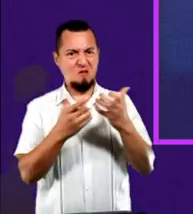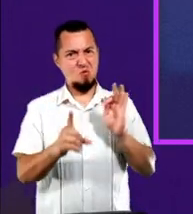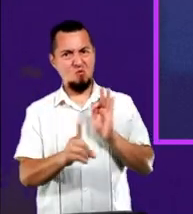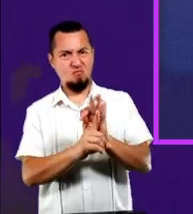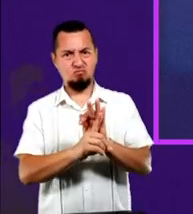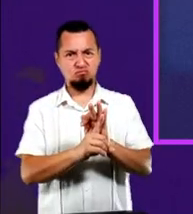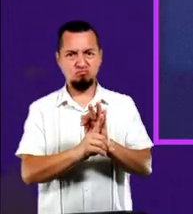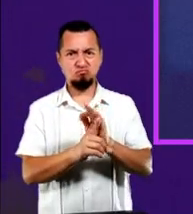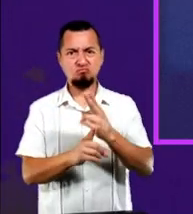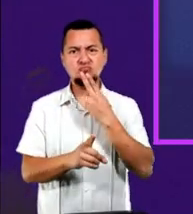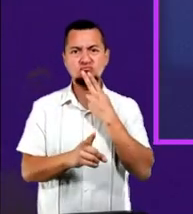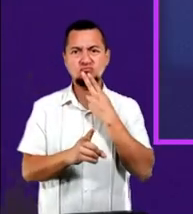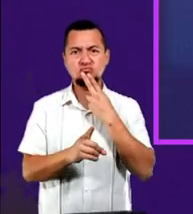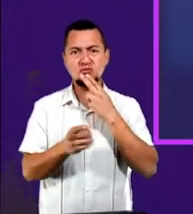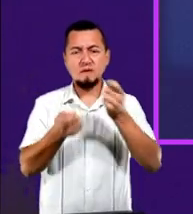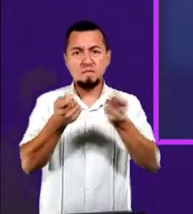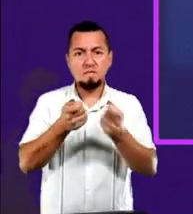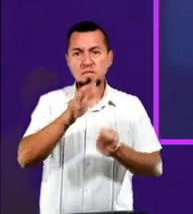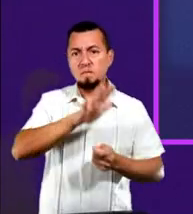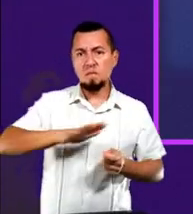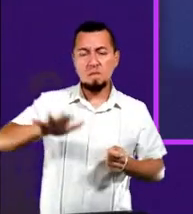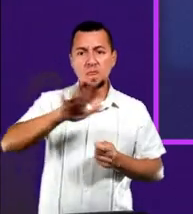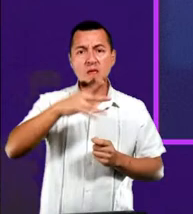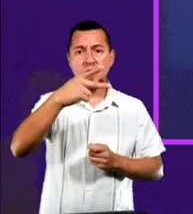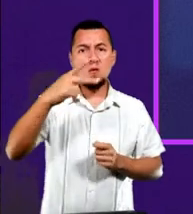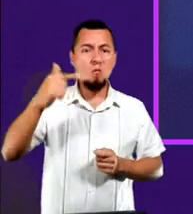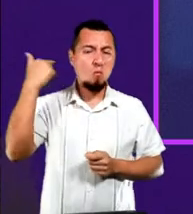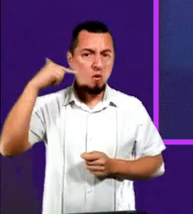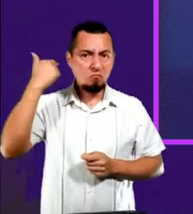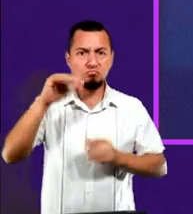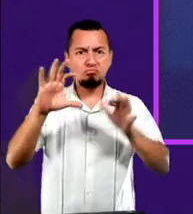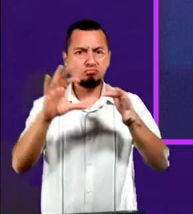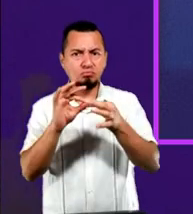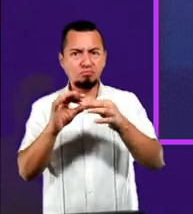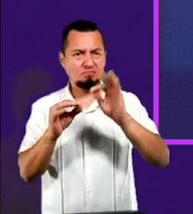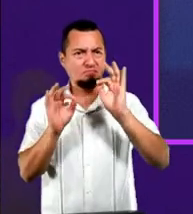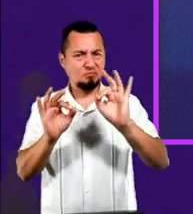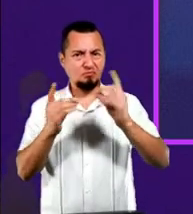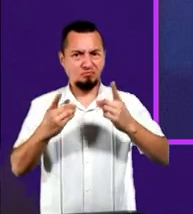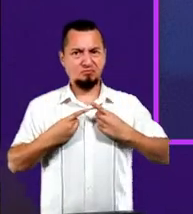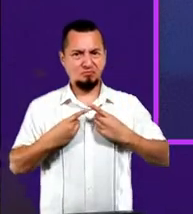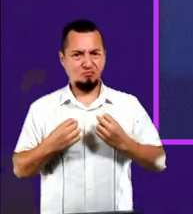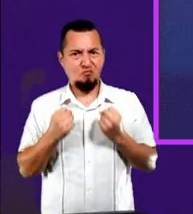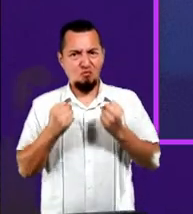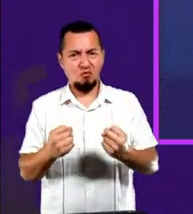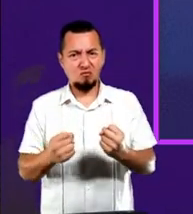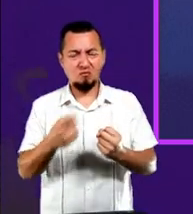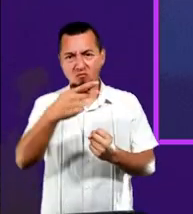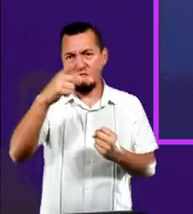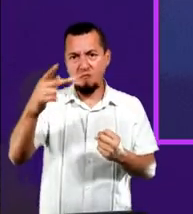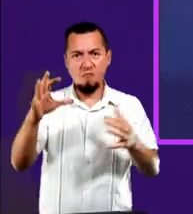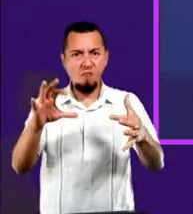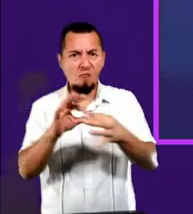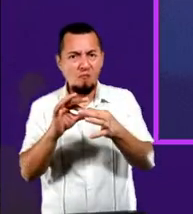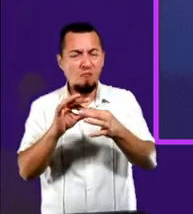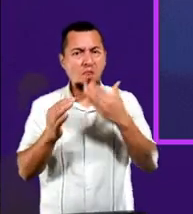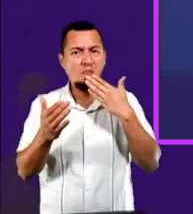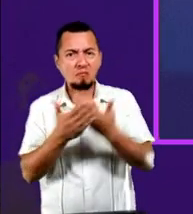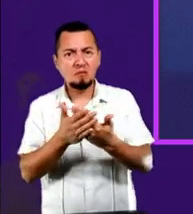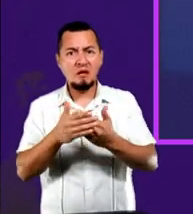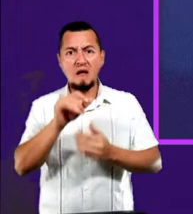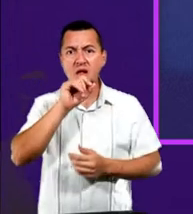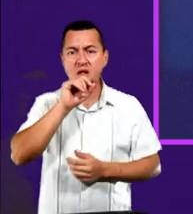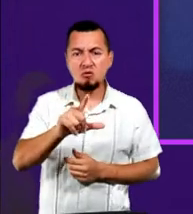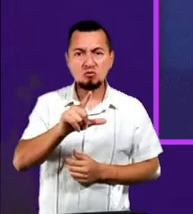Jalisco con un espíritu de grandeza por su modernidad, dinamismo, innovación y su visión a